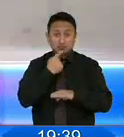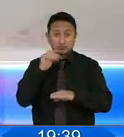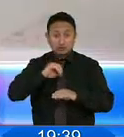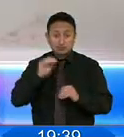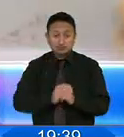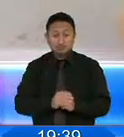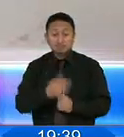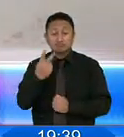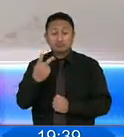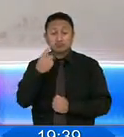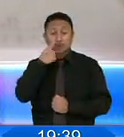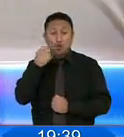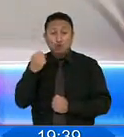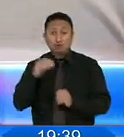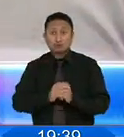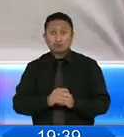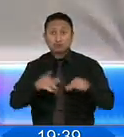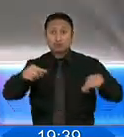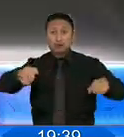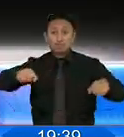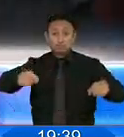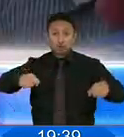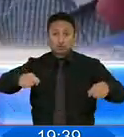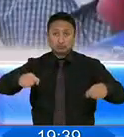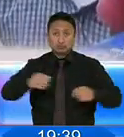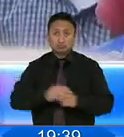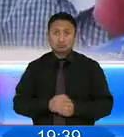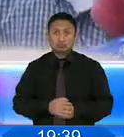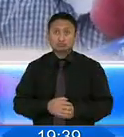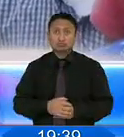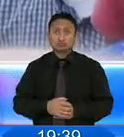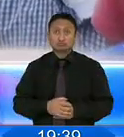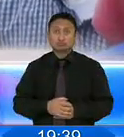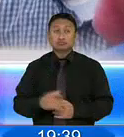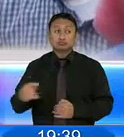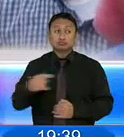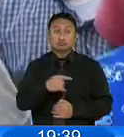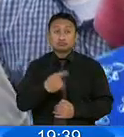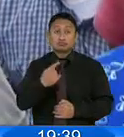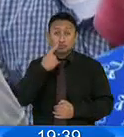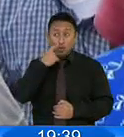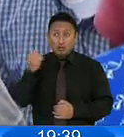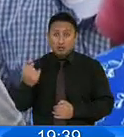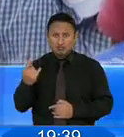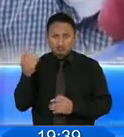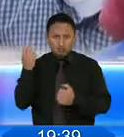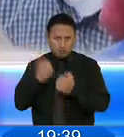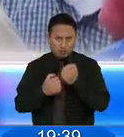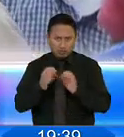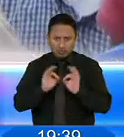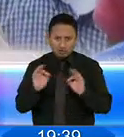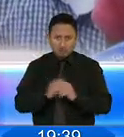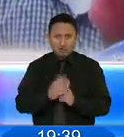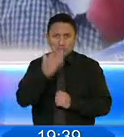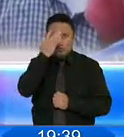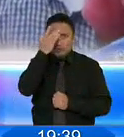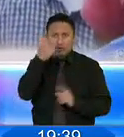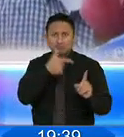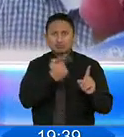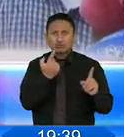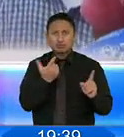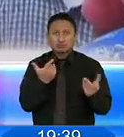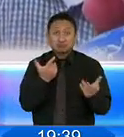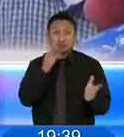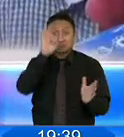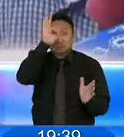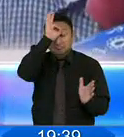llegaron 2 hombres a bordo de una moto. Mía, no le hacía daño a ese hombre y yo no sé por qué me le quitó la vida, amigo.